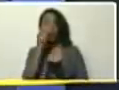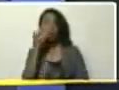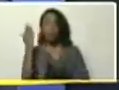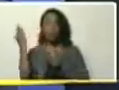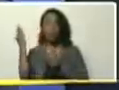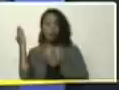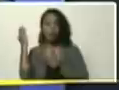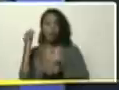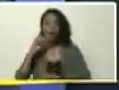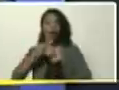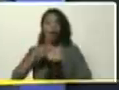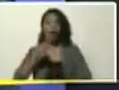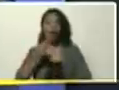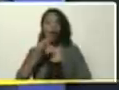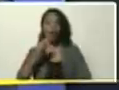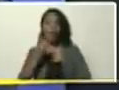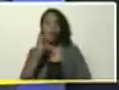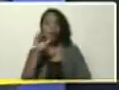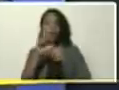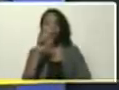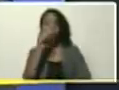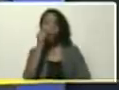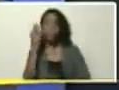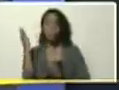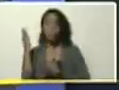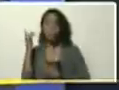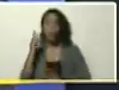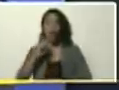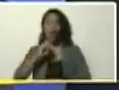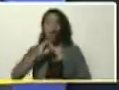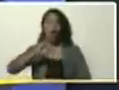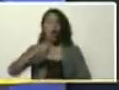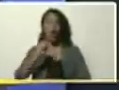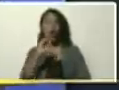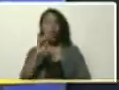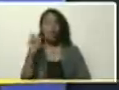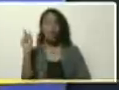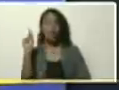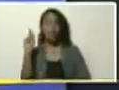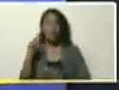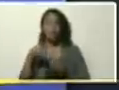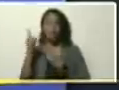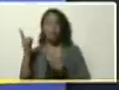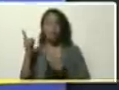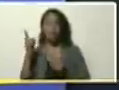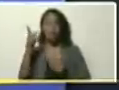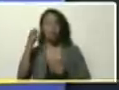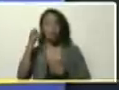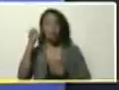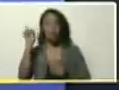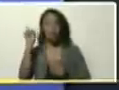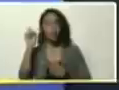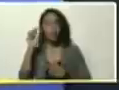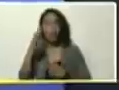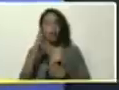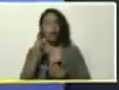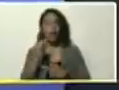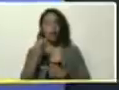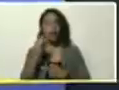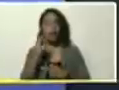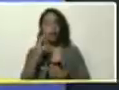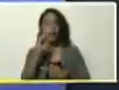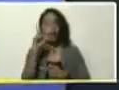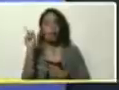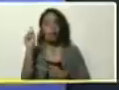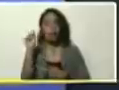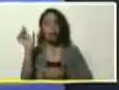de Latillo. A José Fernández, de Los Salias. Y a Ratziel Rodríguez, de Zamora.